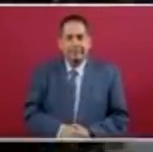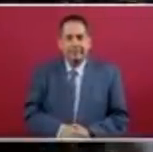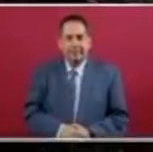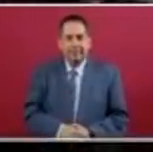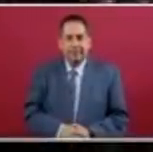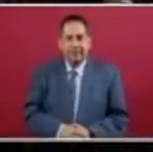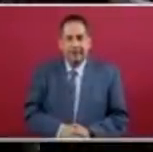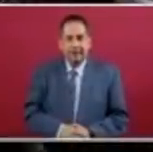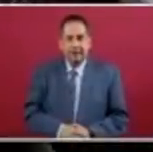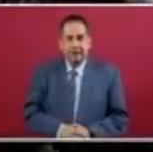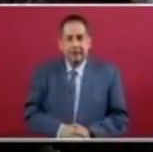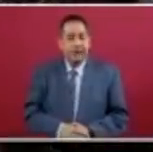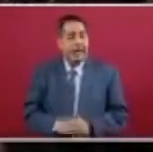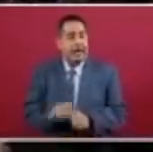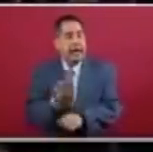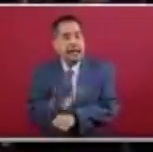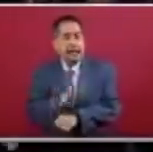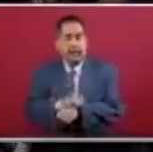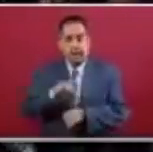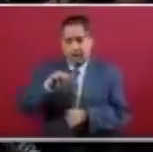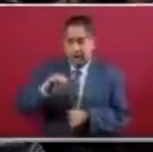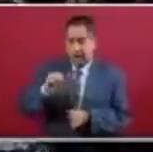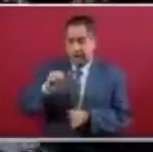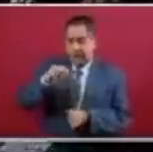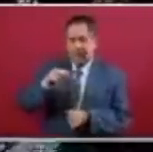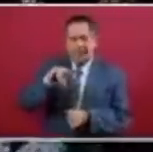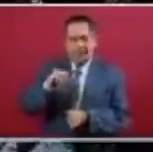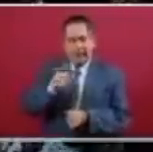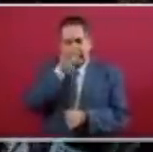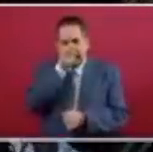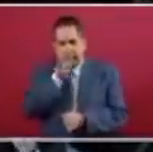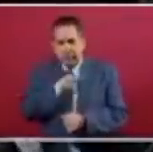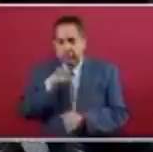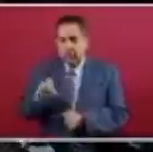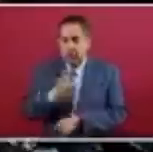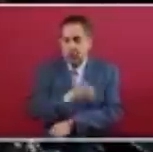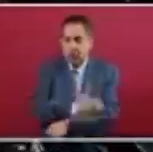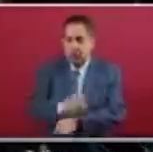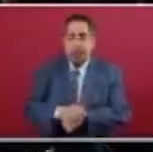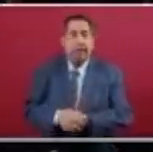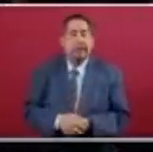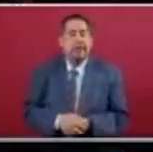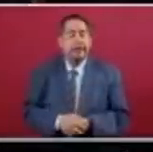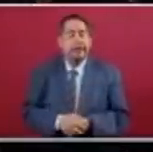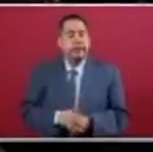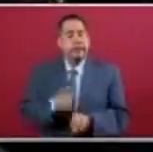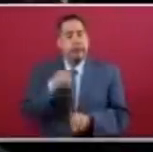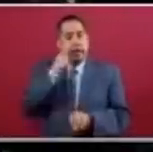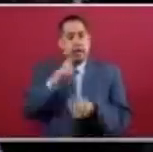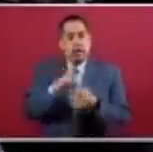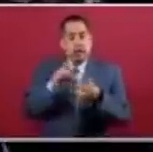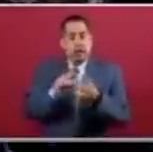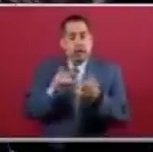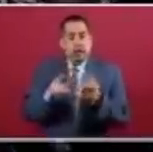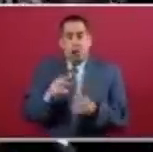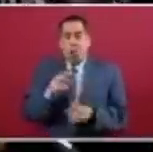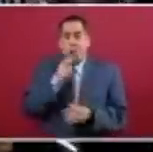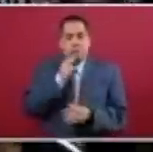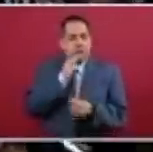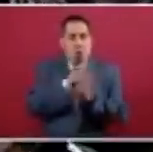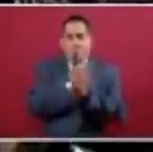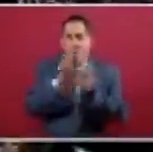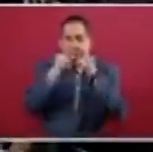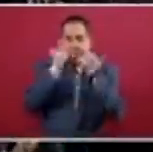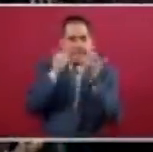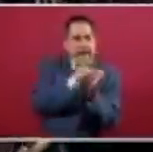La energía magnética, nos dice aquí la compañera. Mira, las instrucciones son utilizar todas las